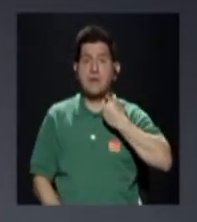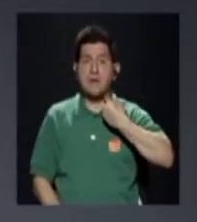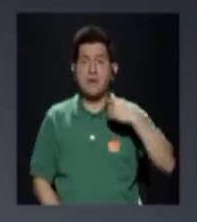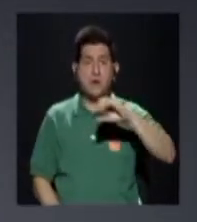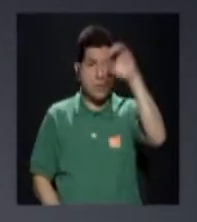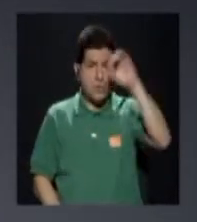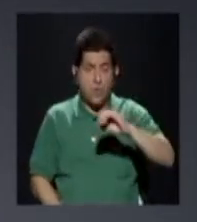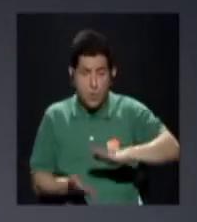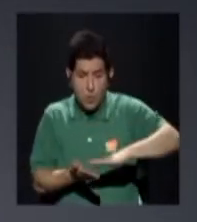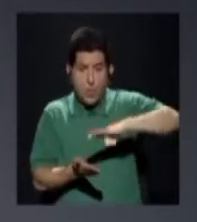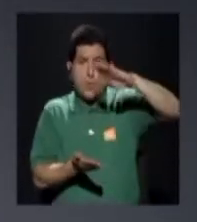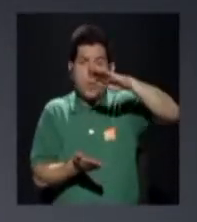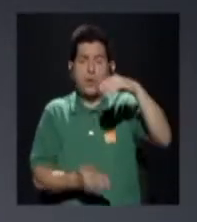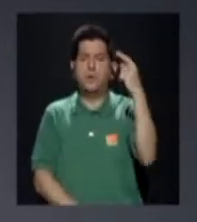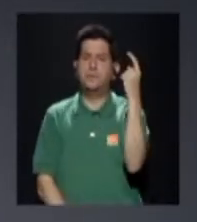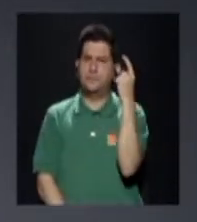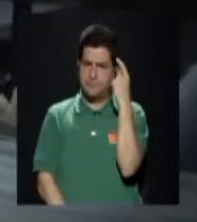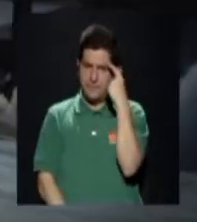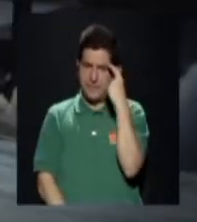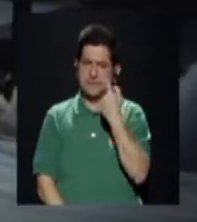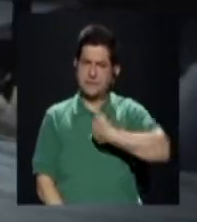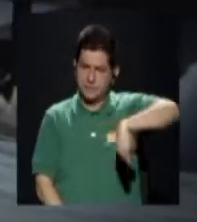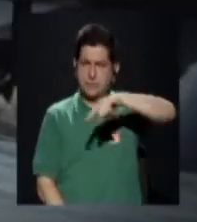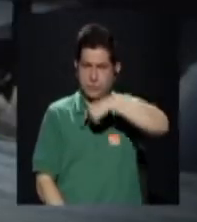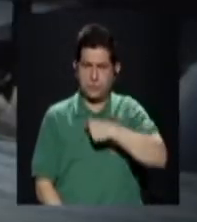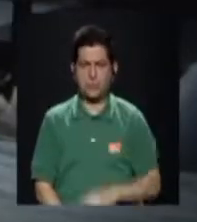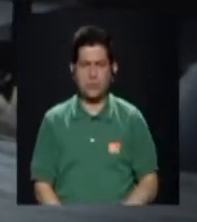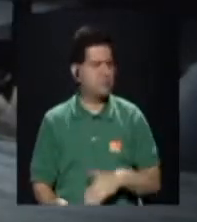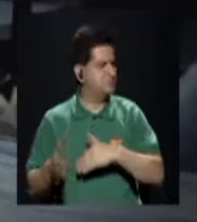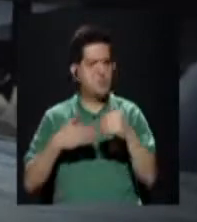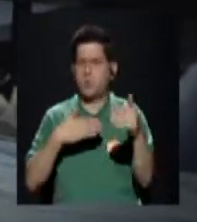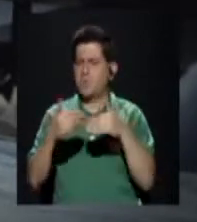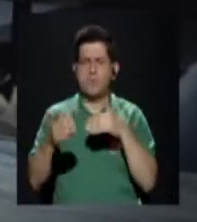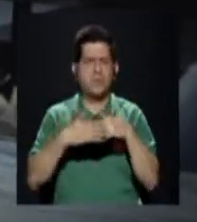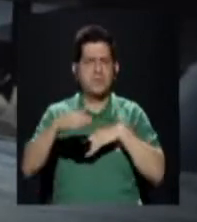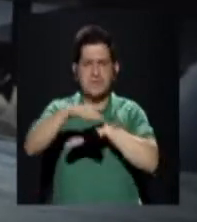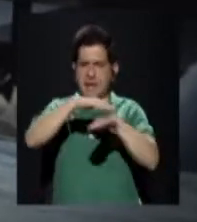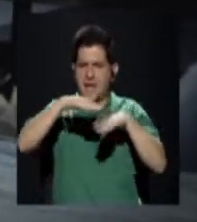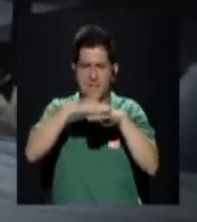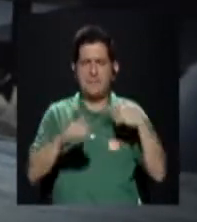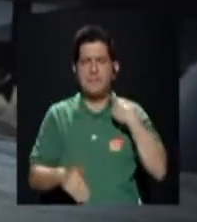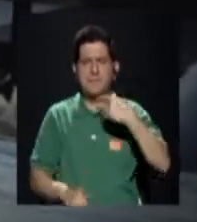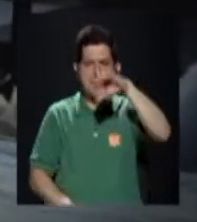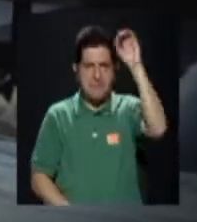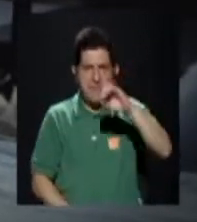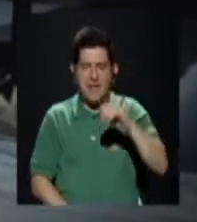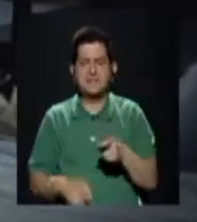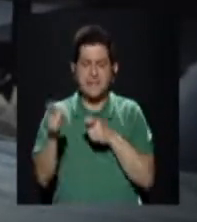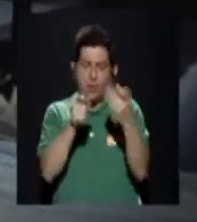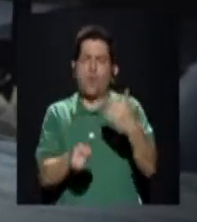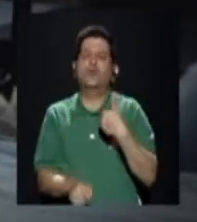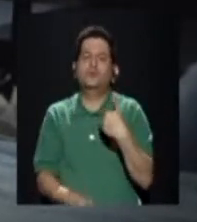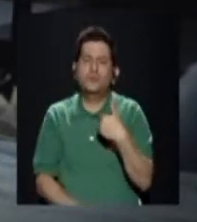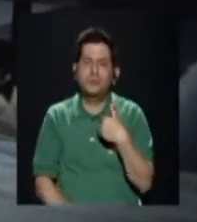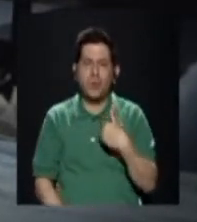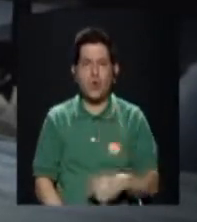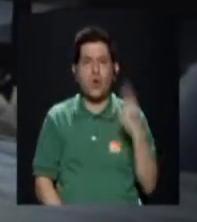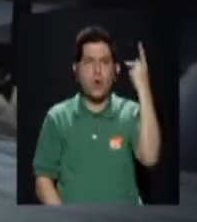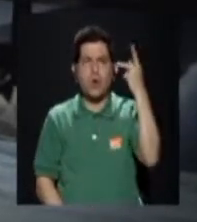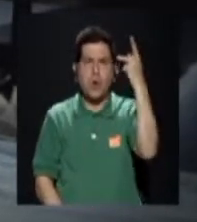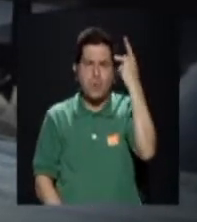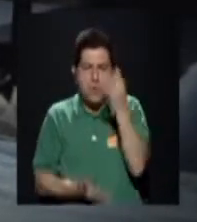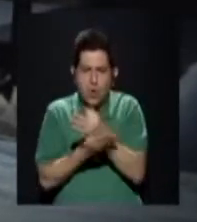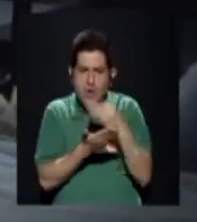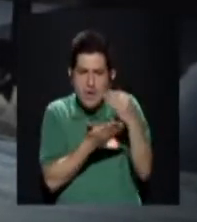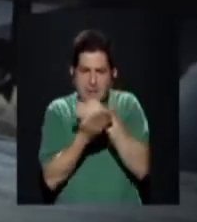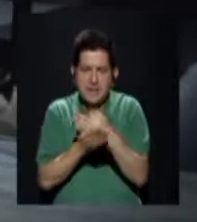al final de cuentas, pongámonos a pensar que aun cuando los fundamentos de la inflación estuvieran bajo control, política monetaria, tipo